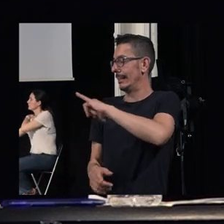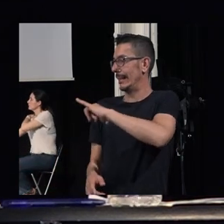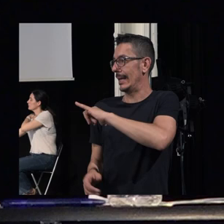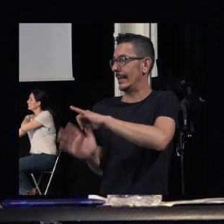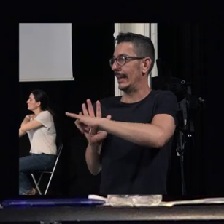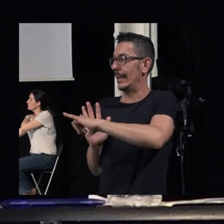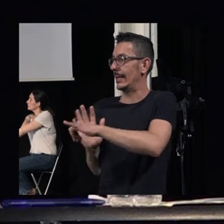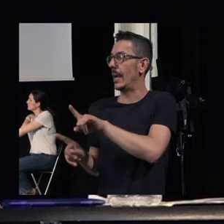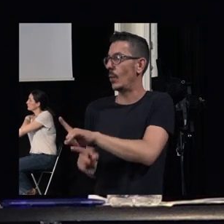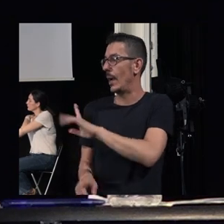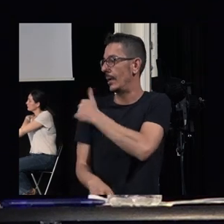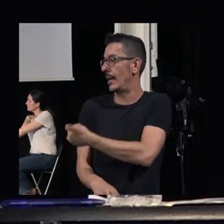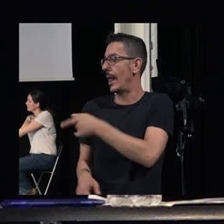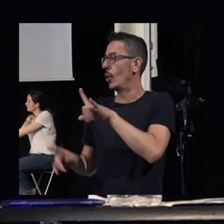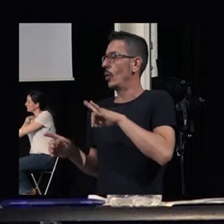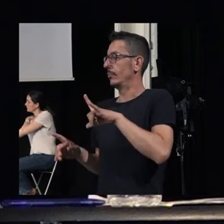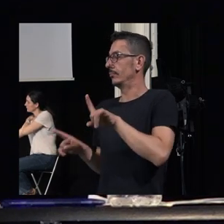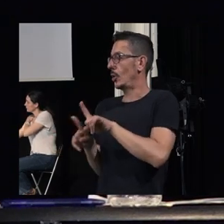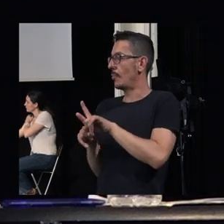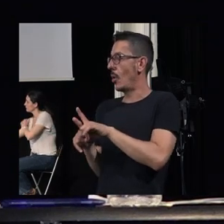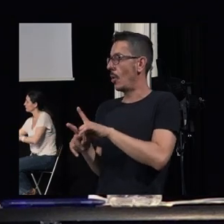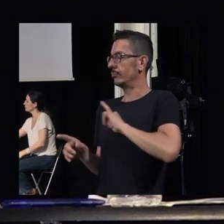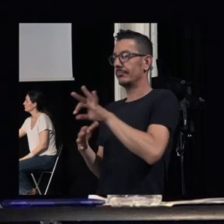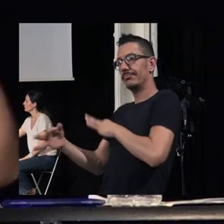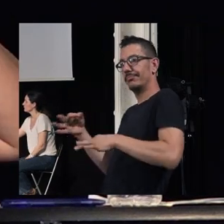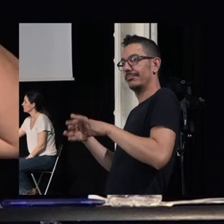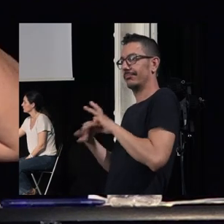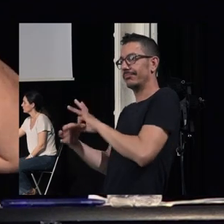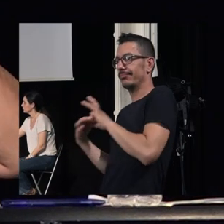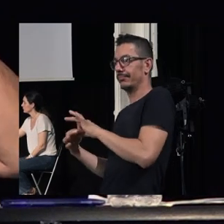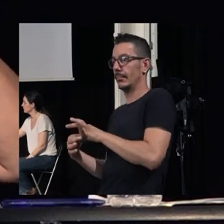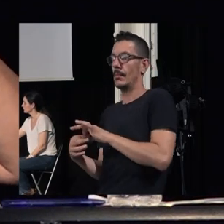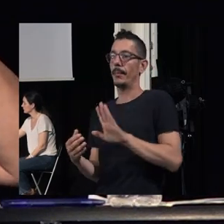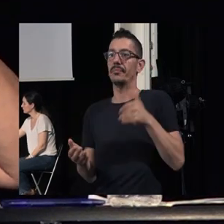comunidades y poder sobrevivir. Algo que en pequeñas ciudades y en pueblos